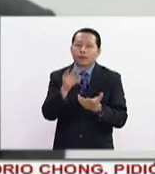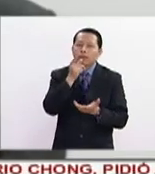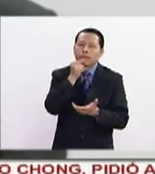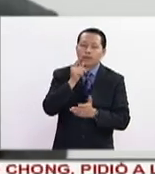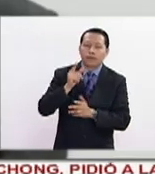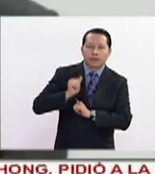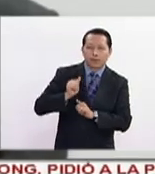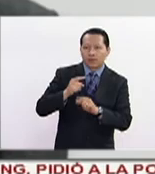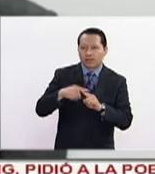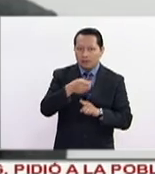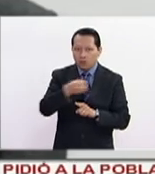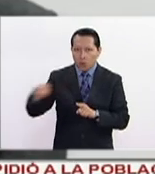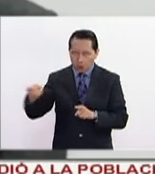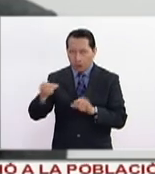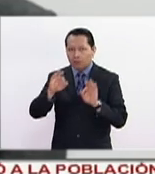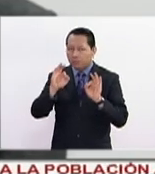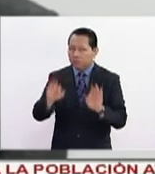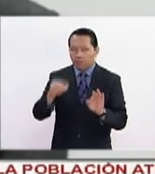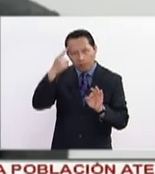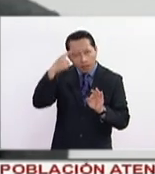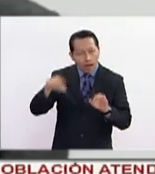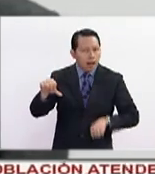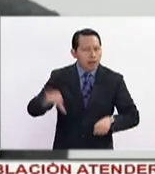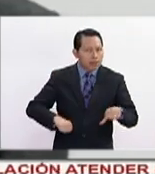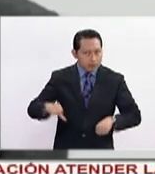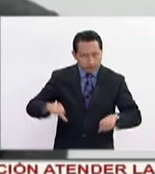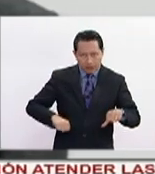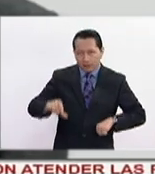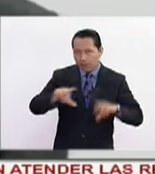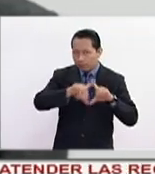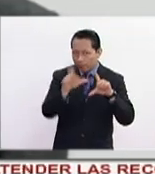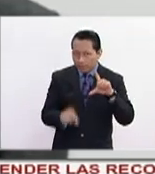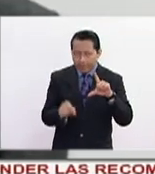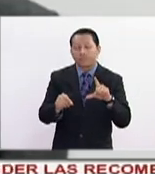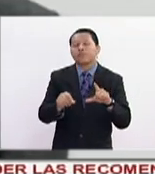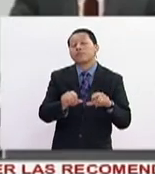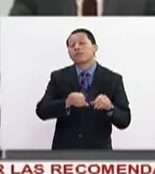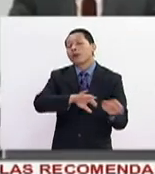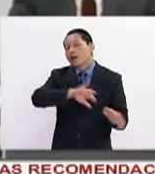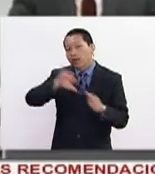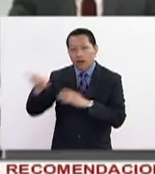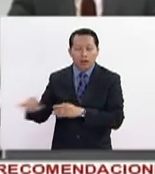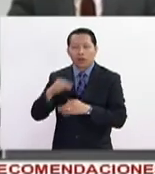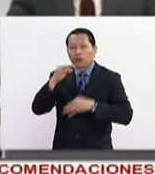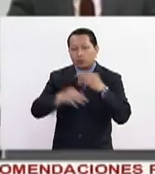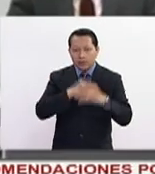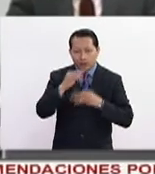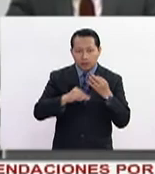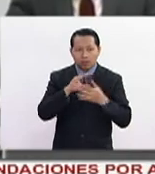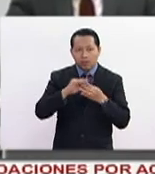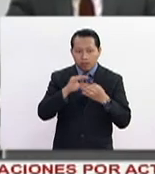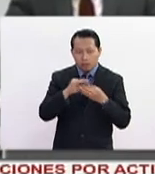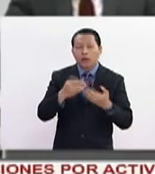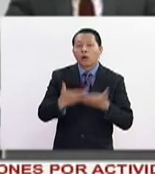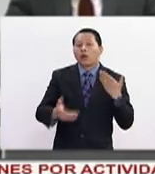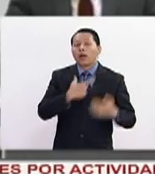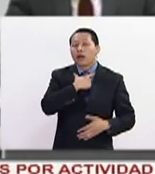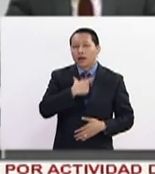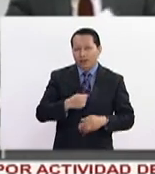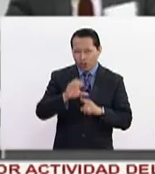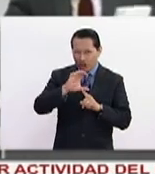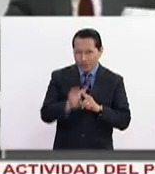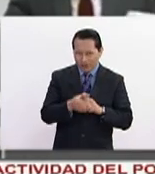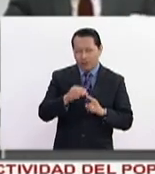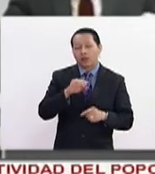en las actividades de seguridad que llevan a cabo a lo largo del país. Y en otras noticias completamente diferentes, la Comisión de la Medalla de Honor Belisario Domínguez